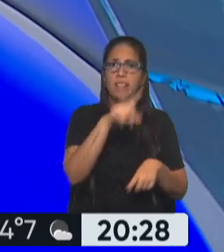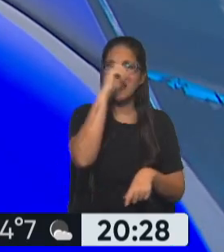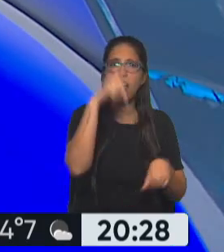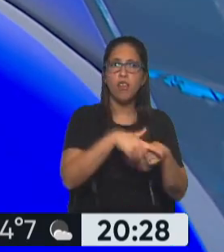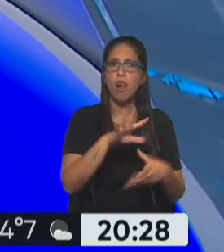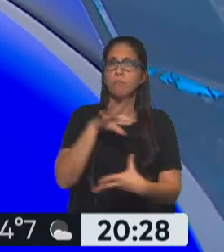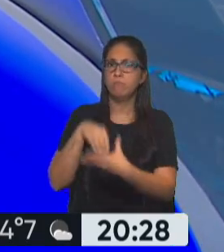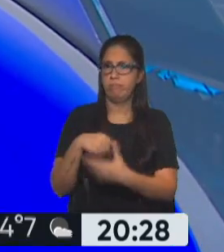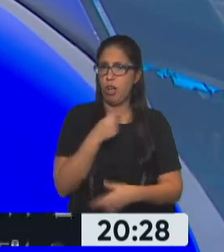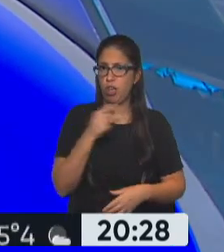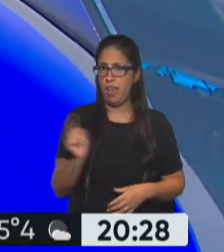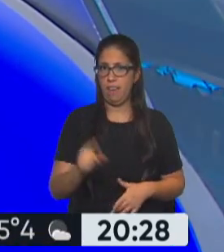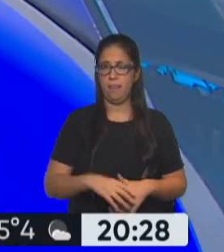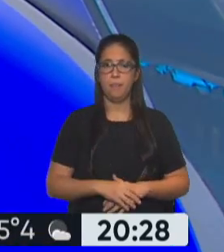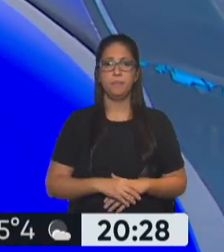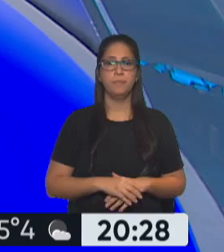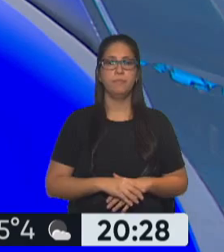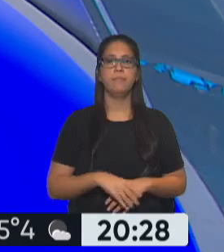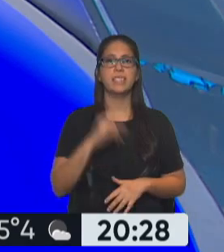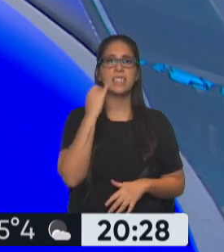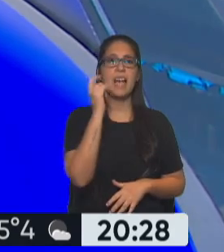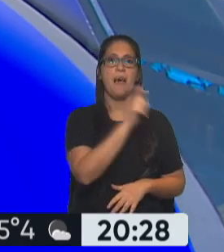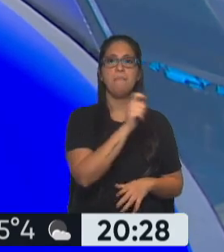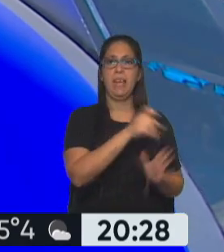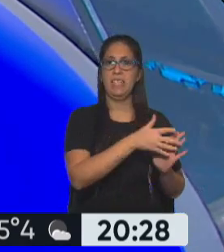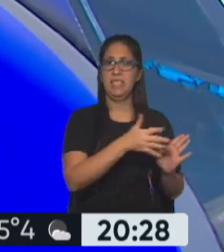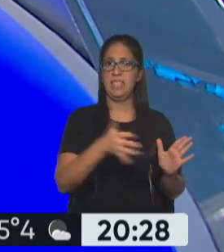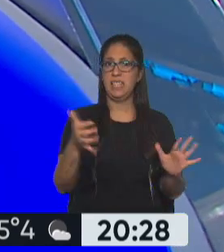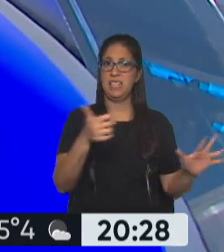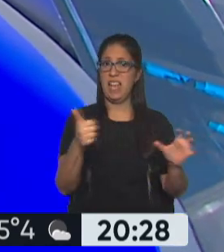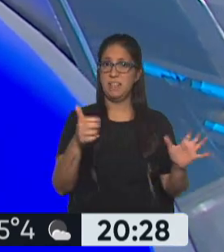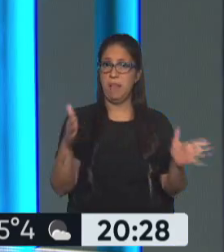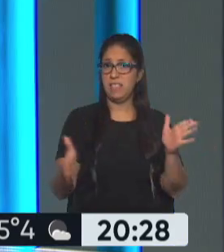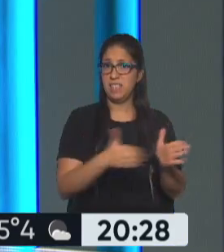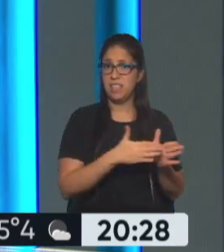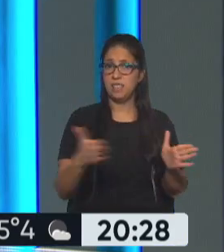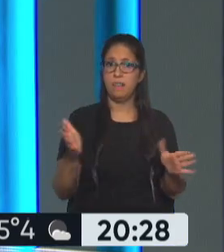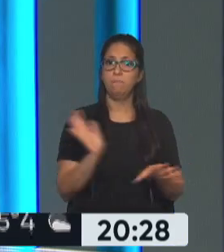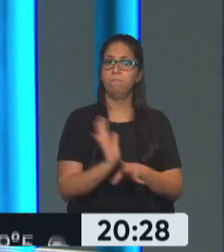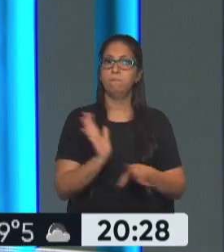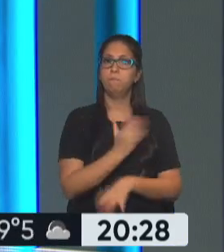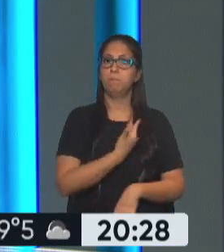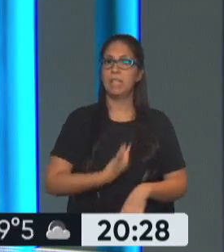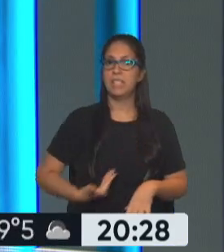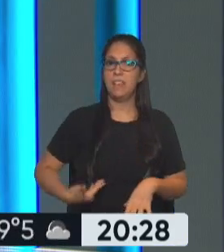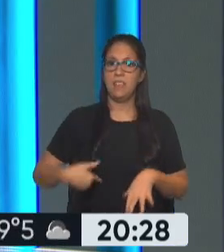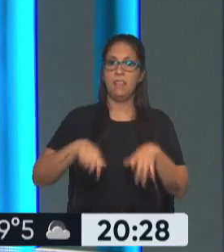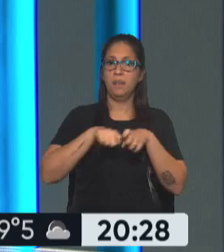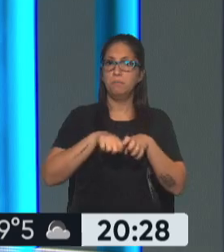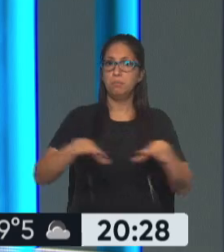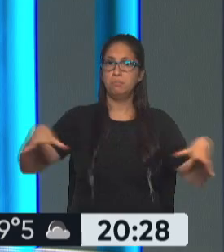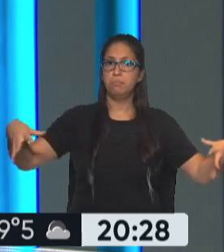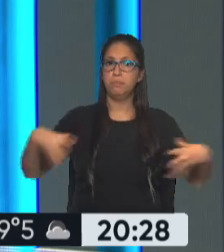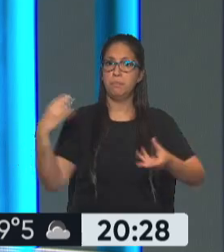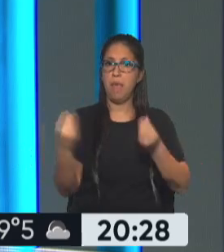que con el paso, ¿no?, de estos meses, ya vamos 6, comenzaron a entender, digamos, desde el presidente hasta los miembros del gobierno,